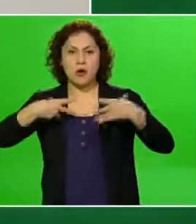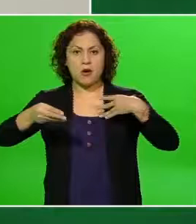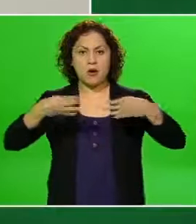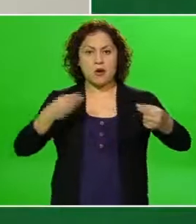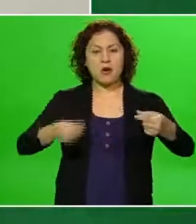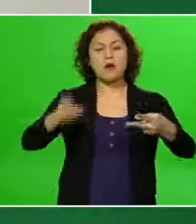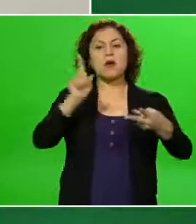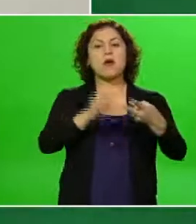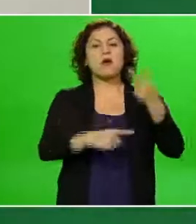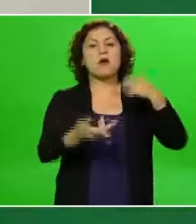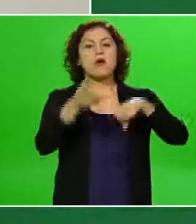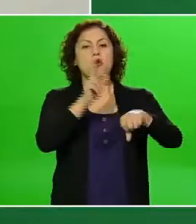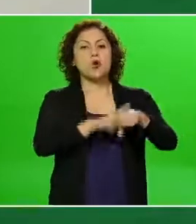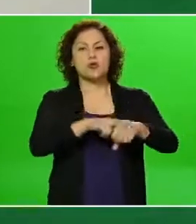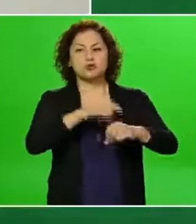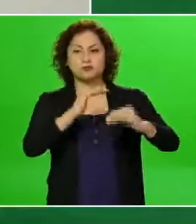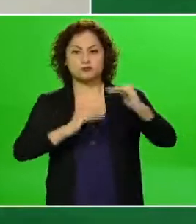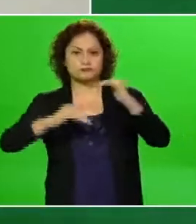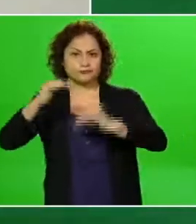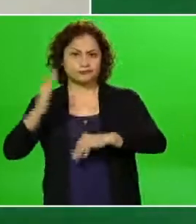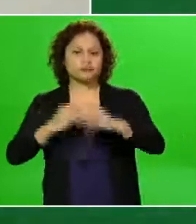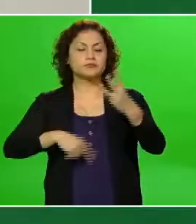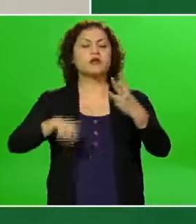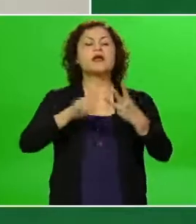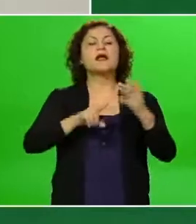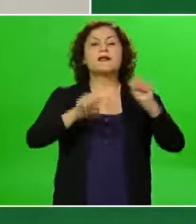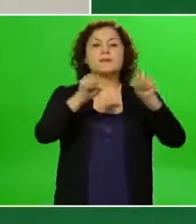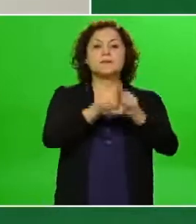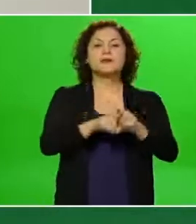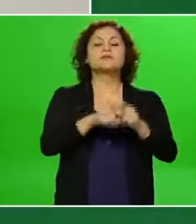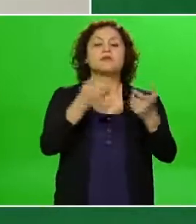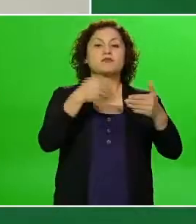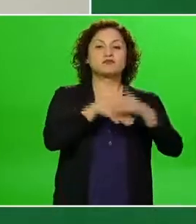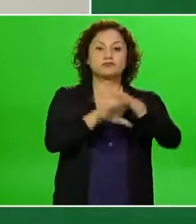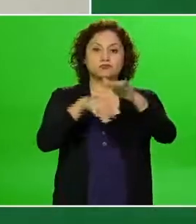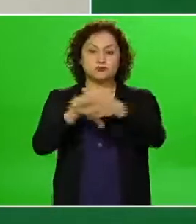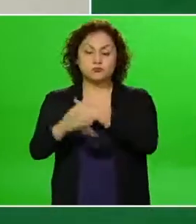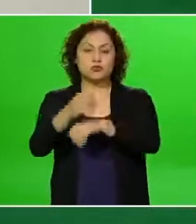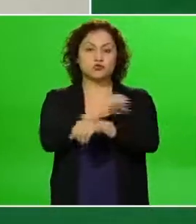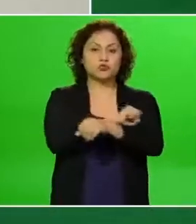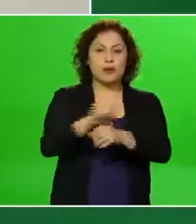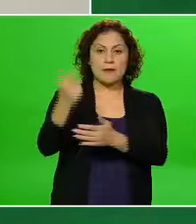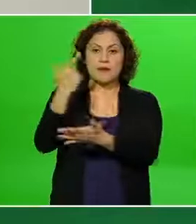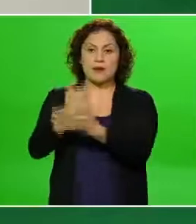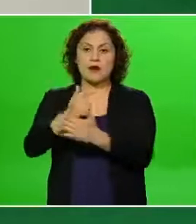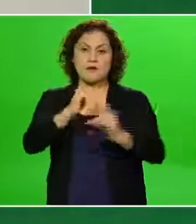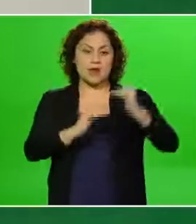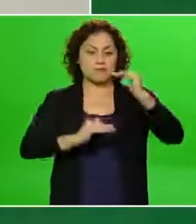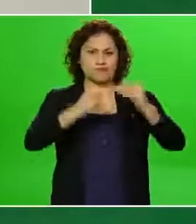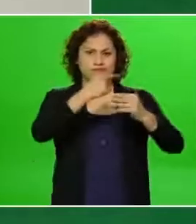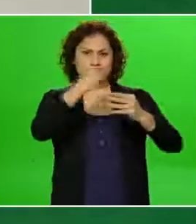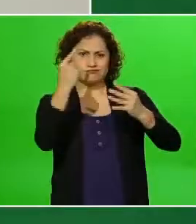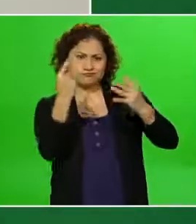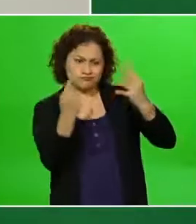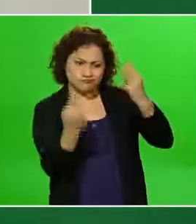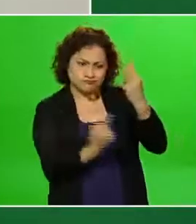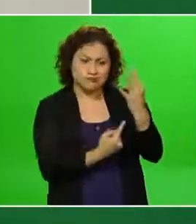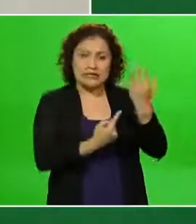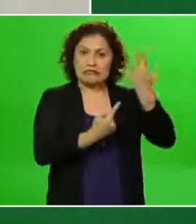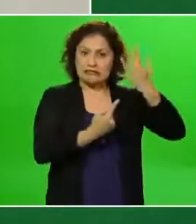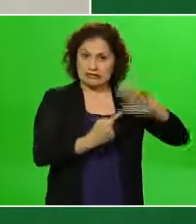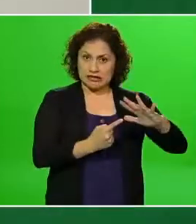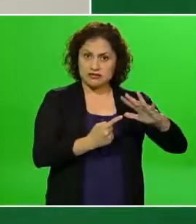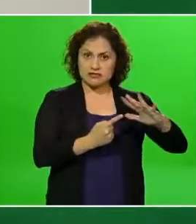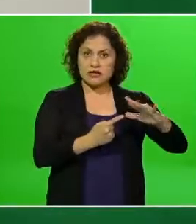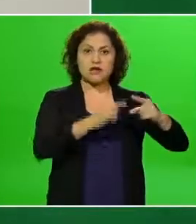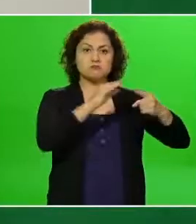las hospitalizaciones, del porcentaje de ocupación, etcétera, etcétera, todos los indicadores están en una ondulación,